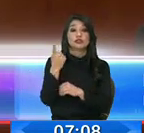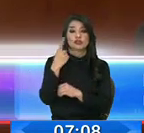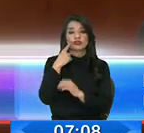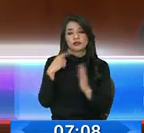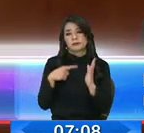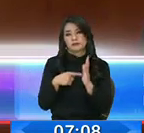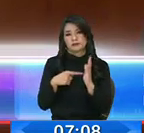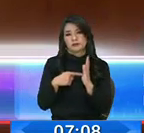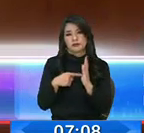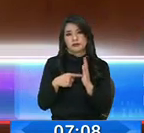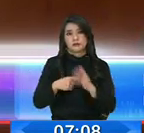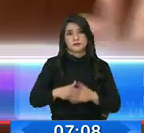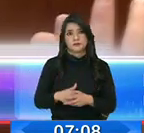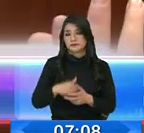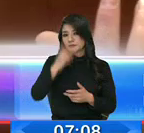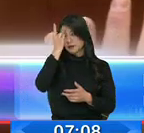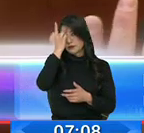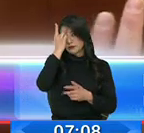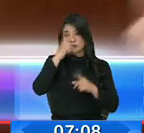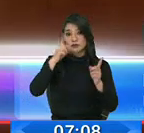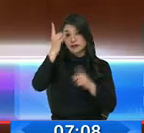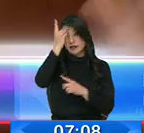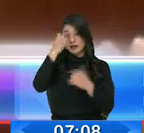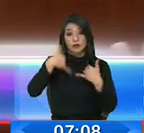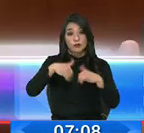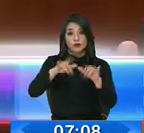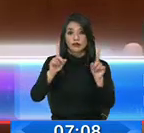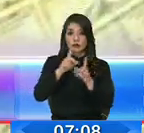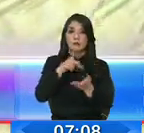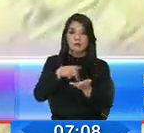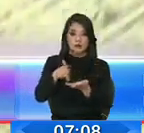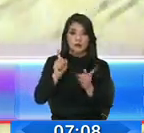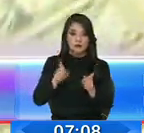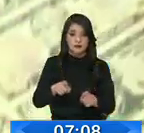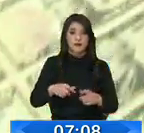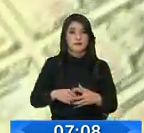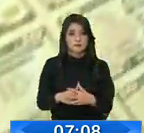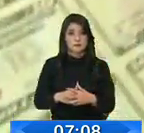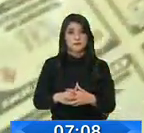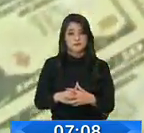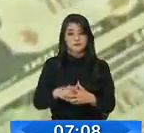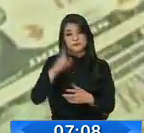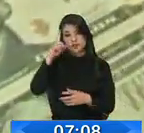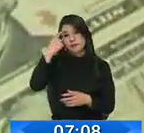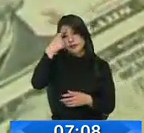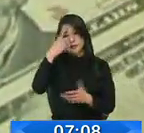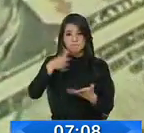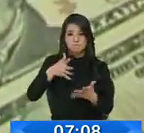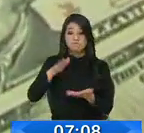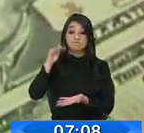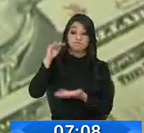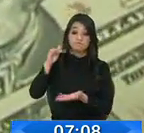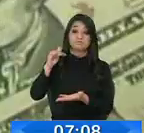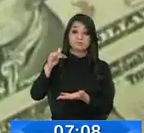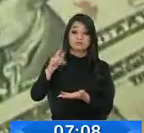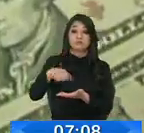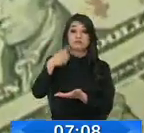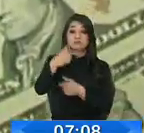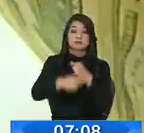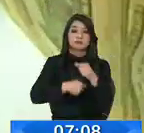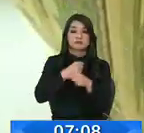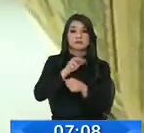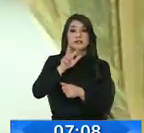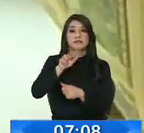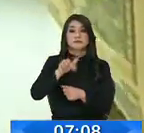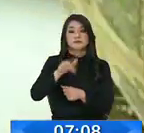base de deuda, pero el problema es que la deuda no es eterna y además hay que pagarla. De acuerdo a la estimación gubernamental, el déficit ascenderá el próximo año a 3.500